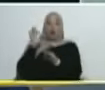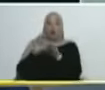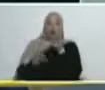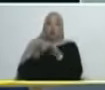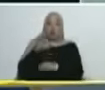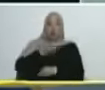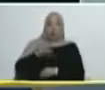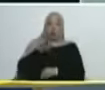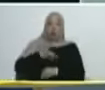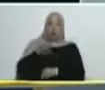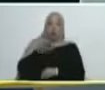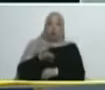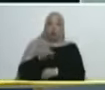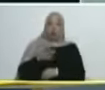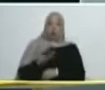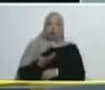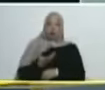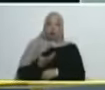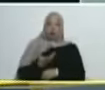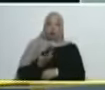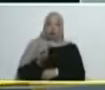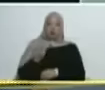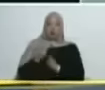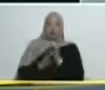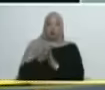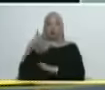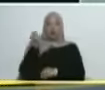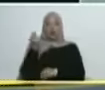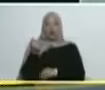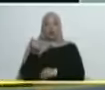social, de la recuperación